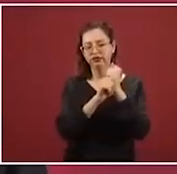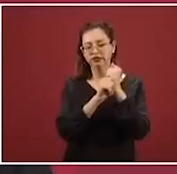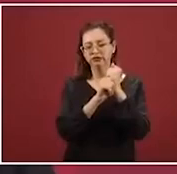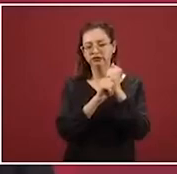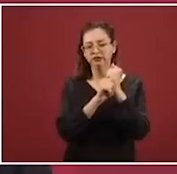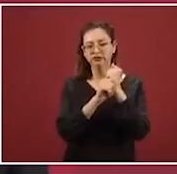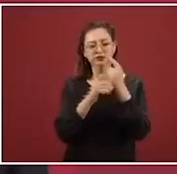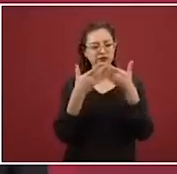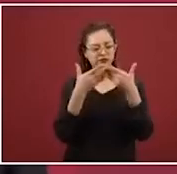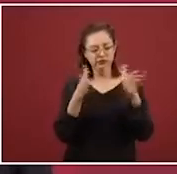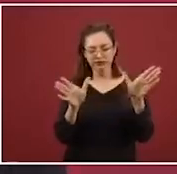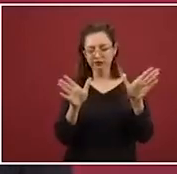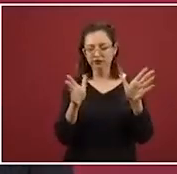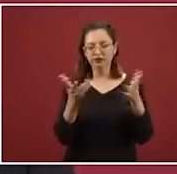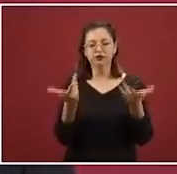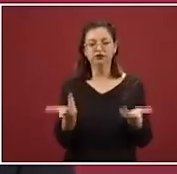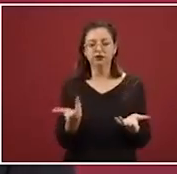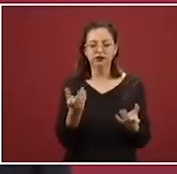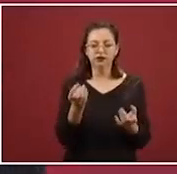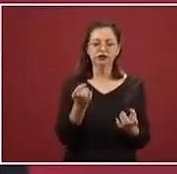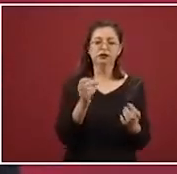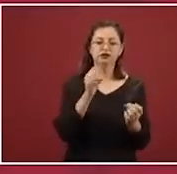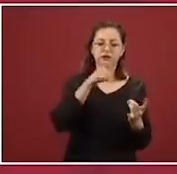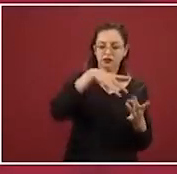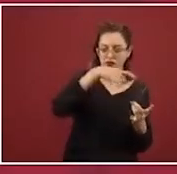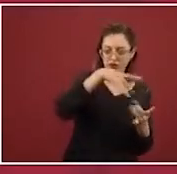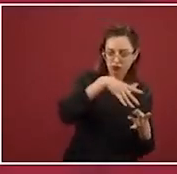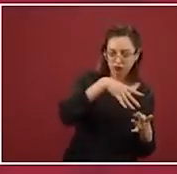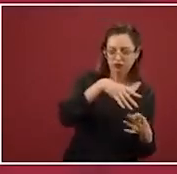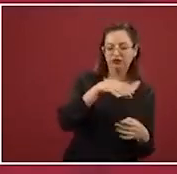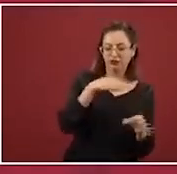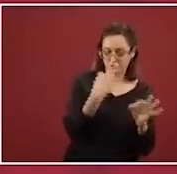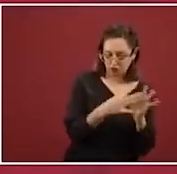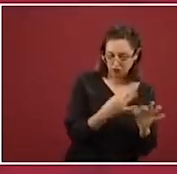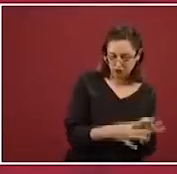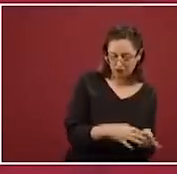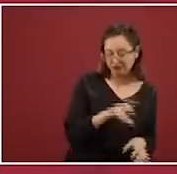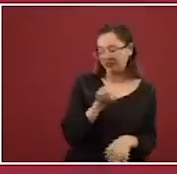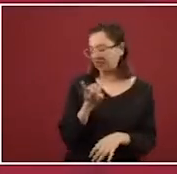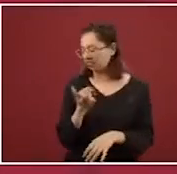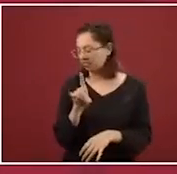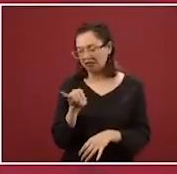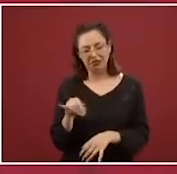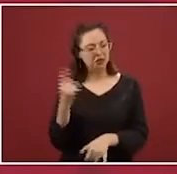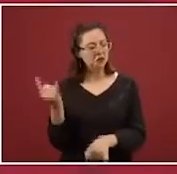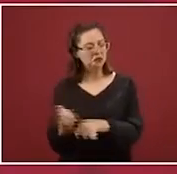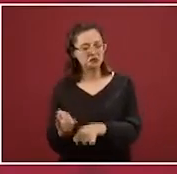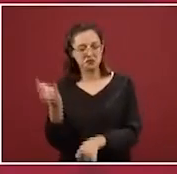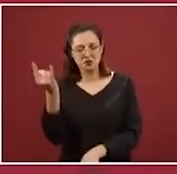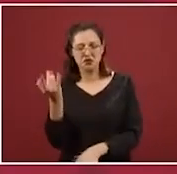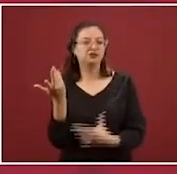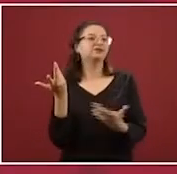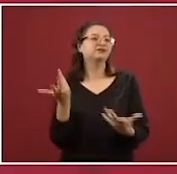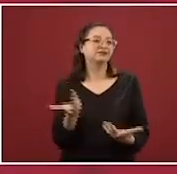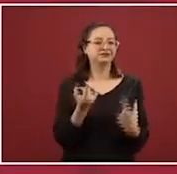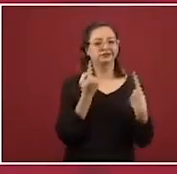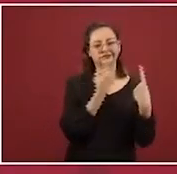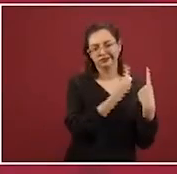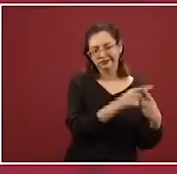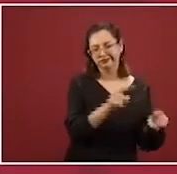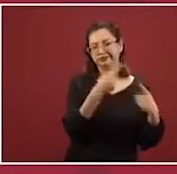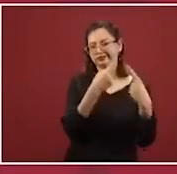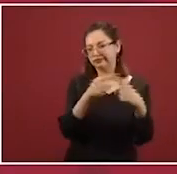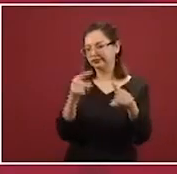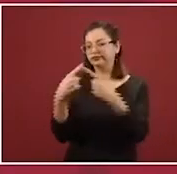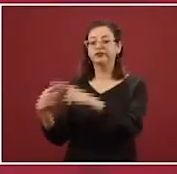de transporte público, donde Uber cumple, Didi no cumple, y nos podemos ir hacia distintos proveedores